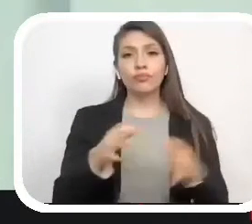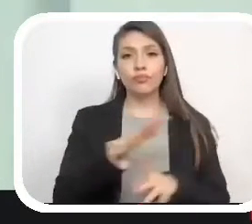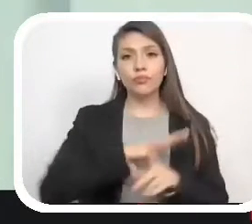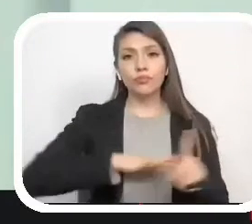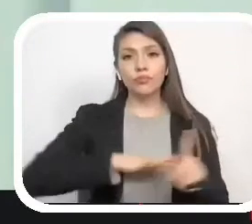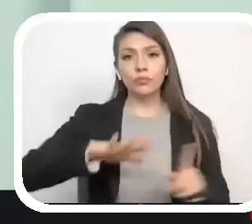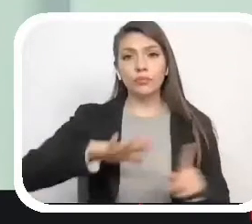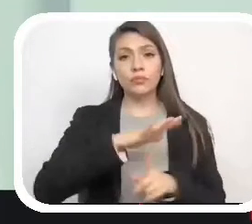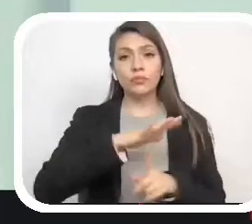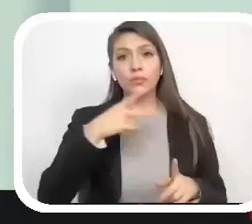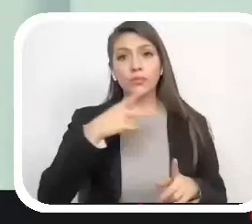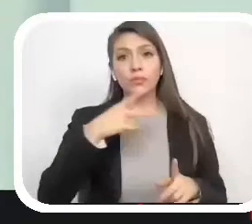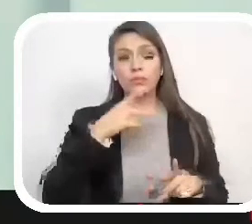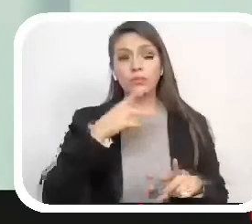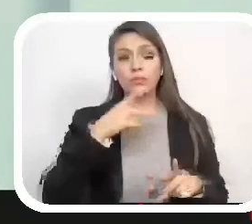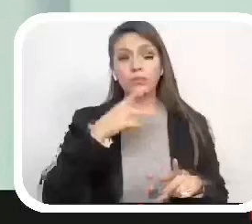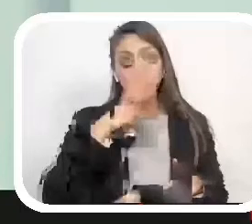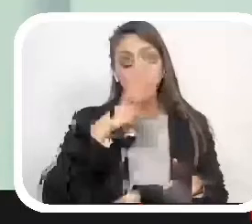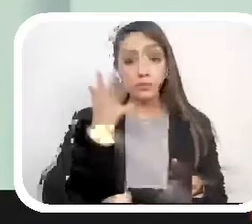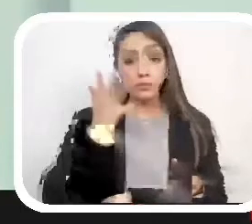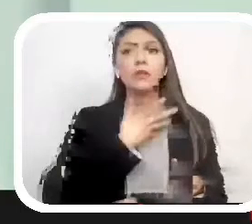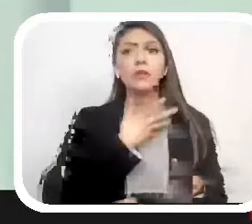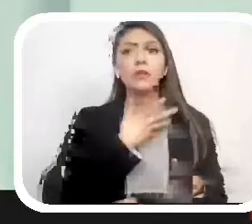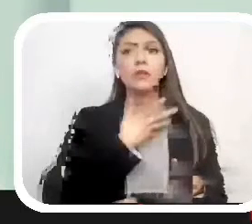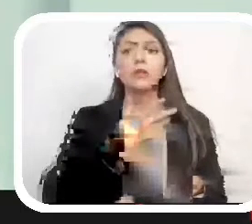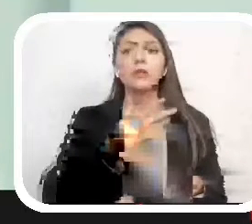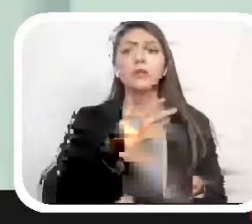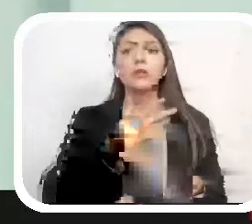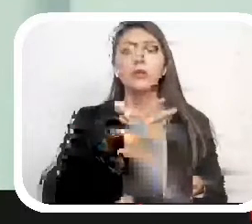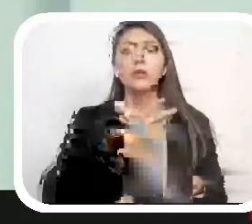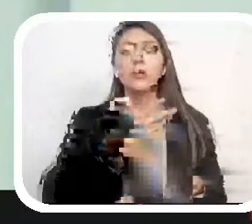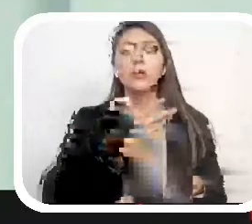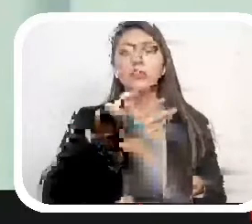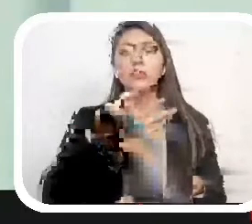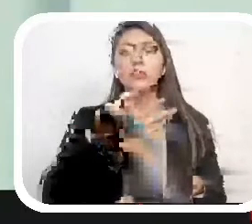superficie total destacan Xilotzingo con el